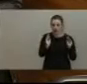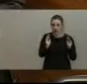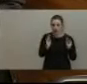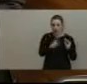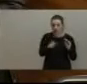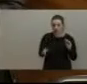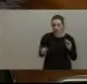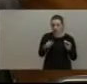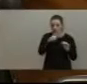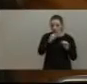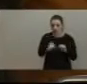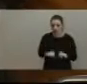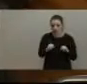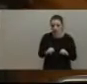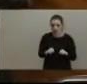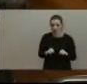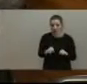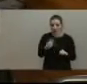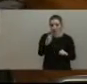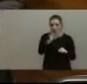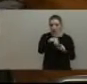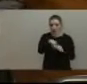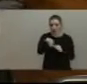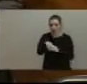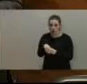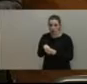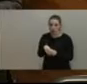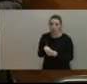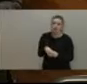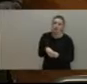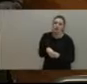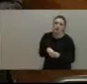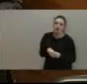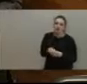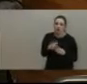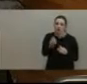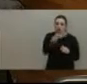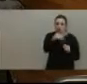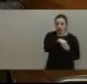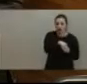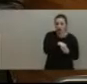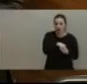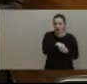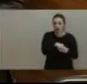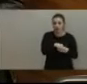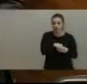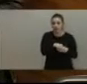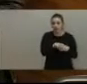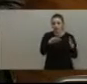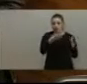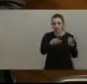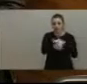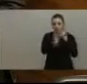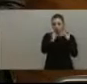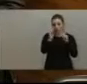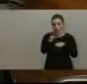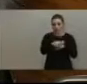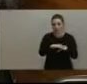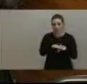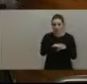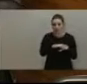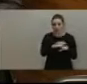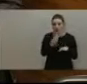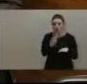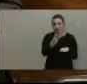población adulta, que se engloban en 2 componentes. De una parte, el componente del acceso a la formación básica, que tiene